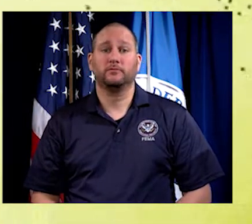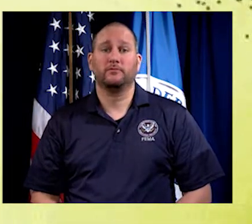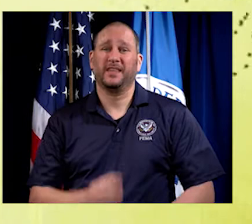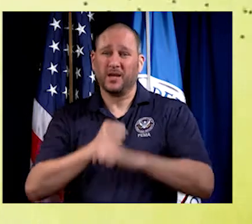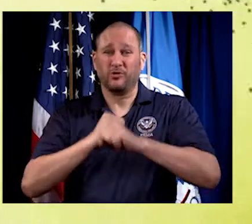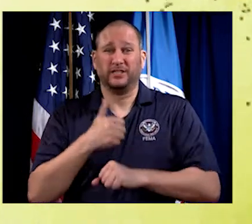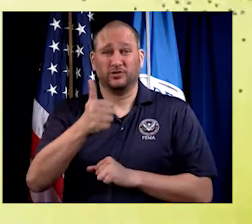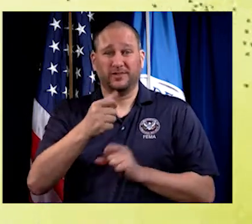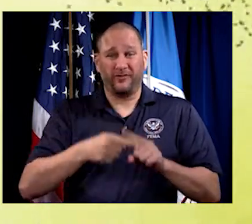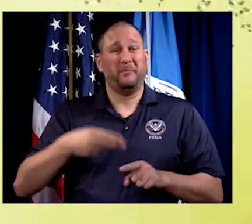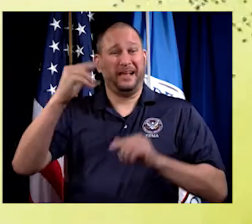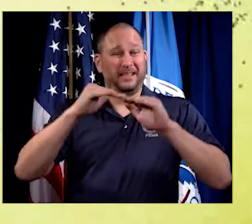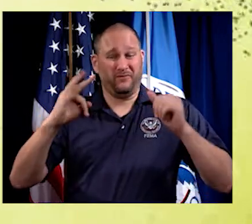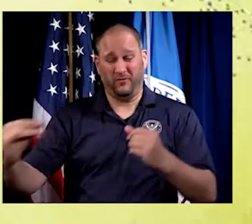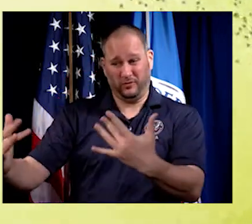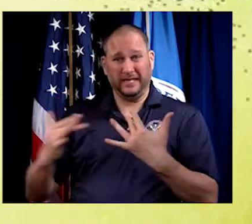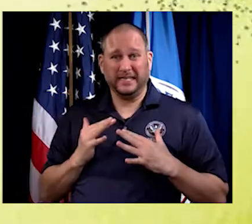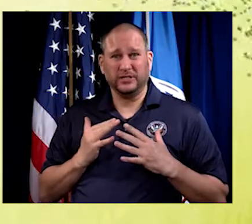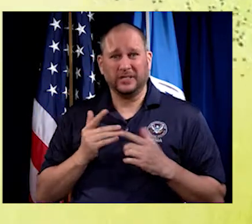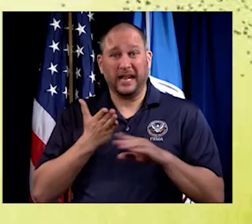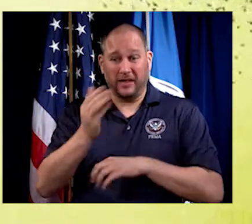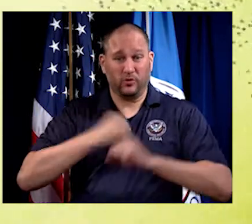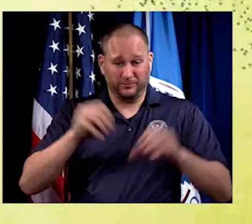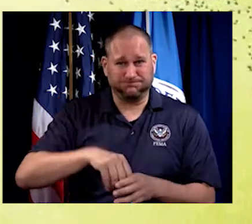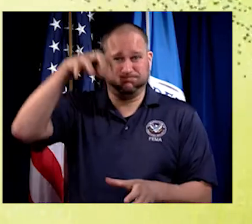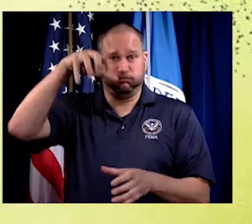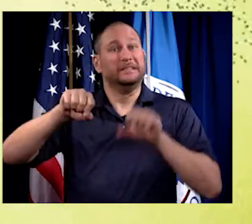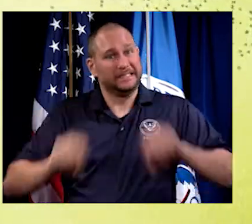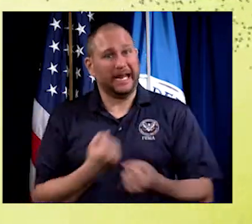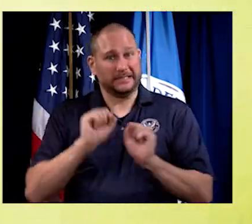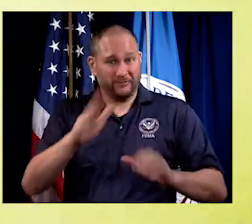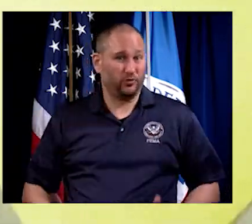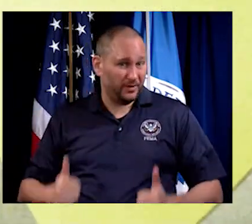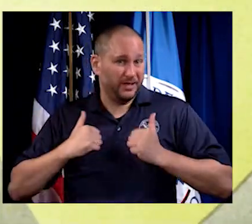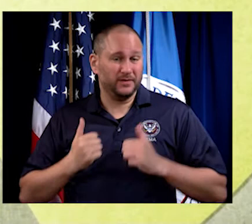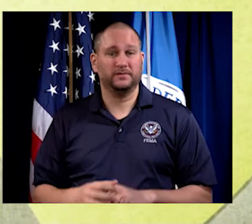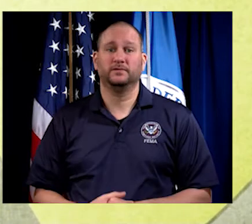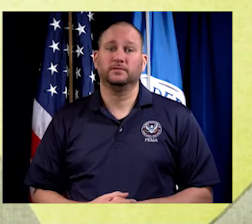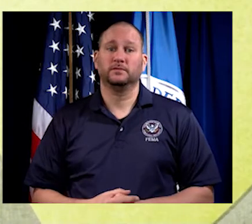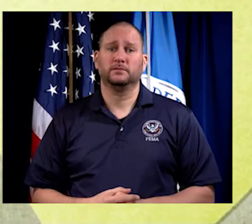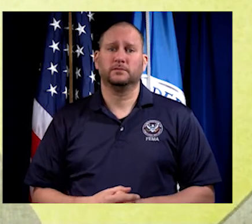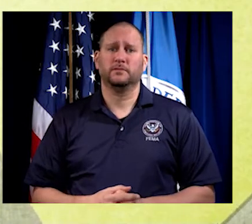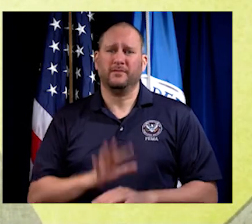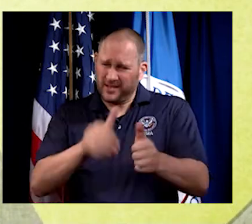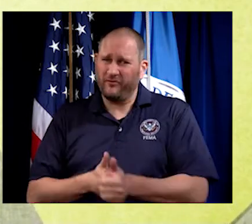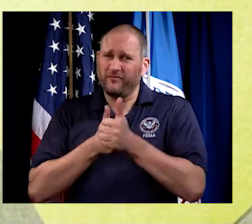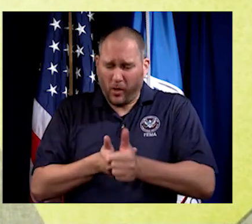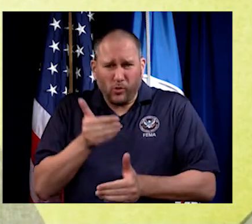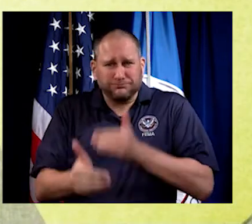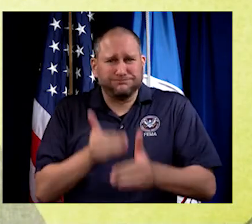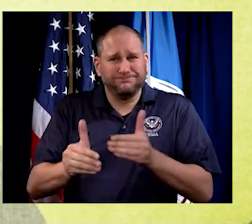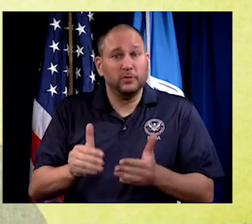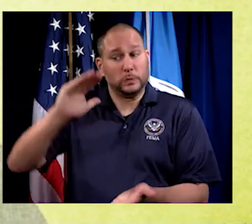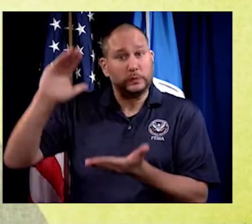protegerse de los altos niveles de radiación después de una explosión nuclear puede salvarle la vida sigue estos sencillos pasos